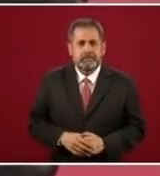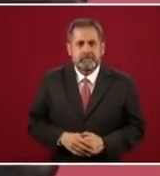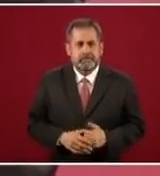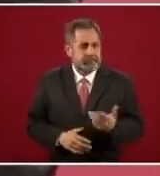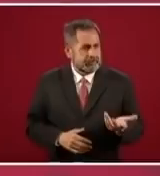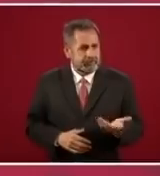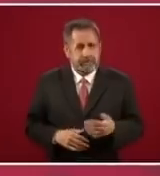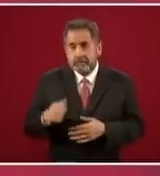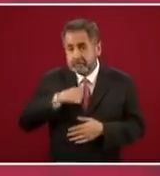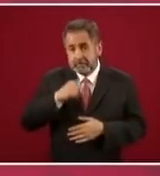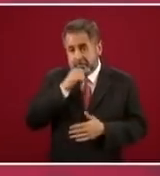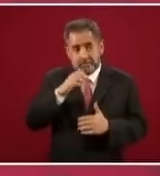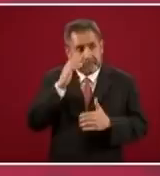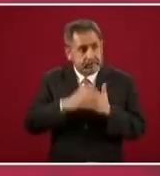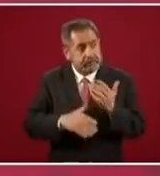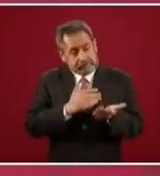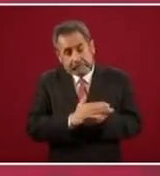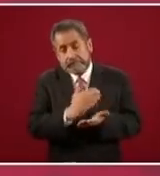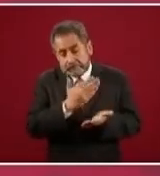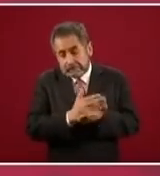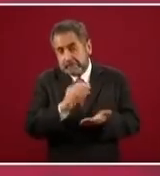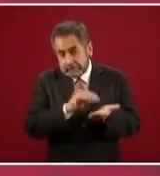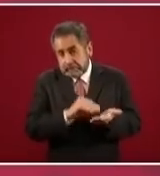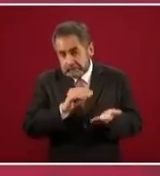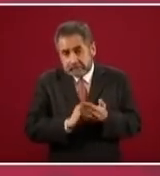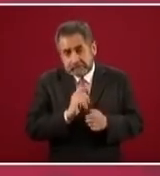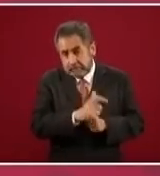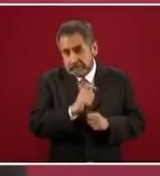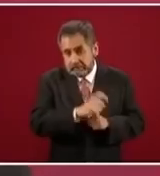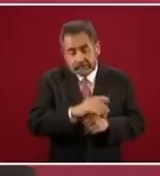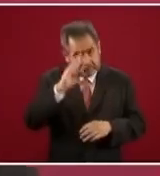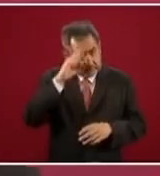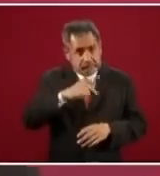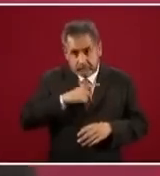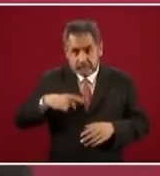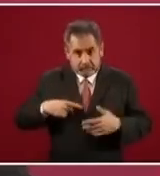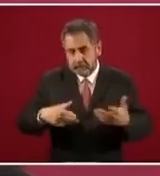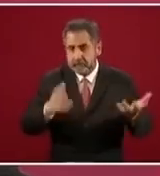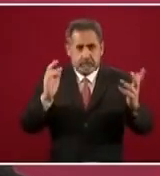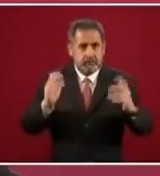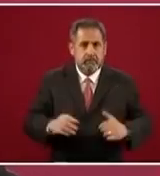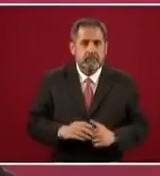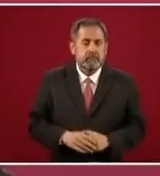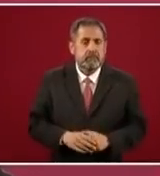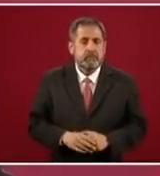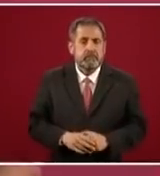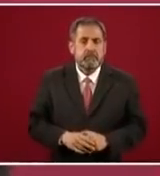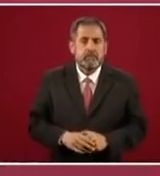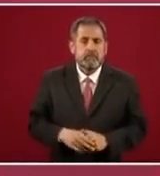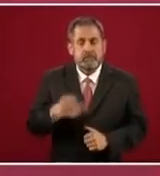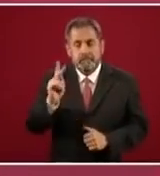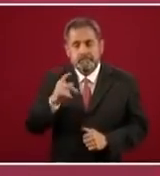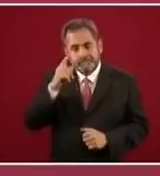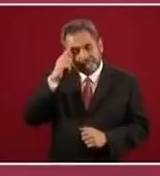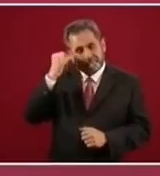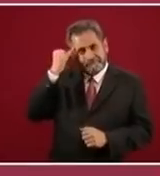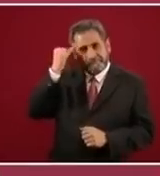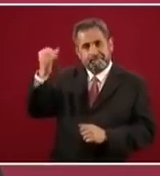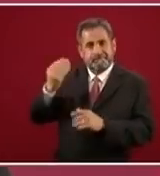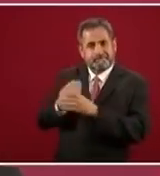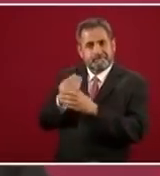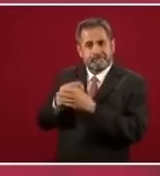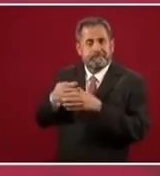Todavía no se termina de pagar esa enorme deuda pública, pero es una concepción.